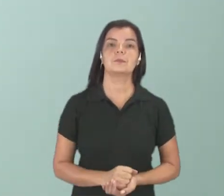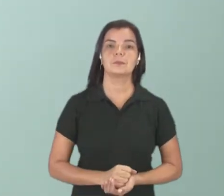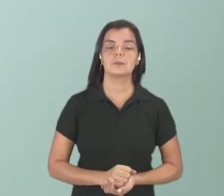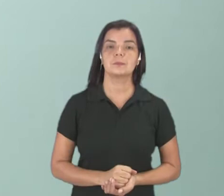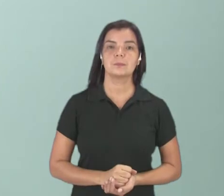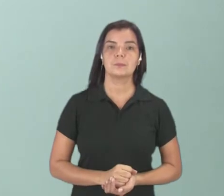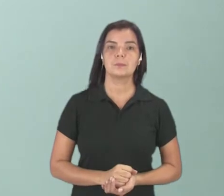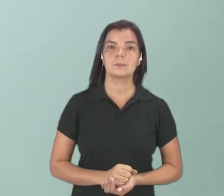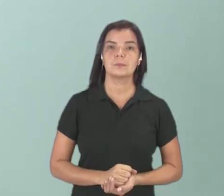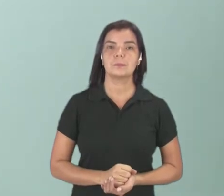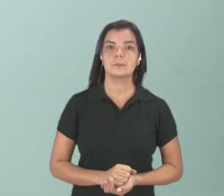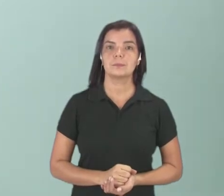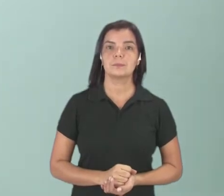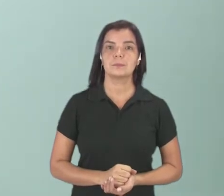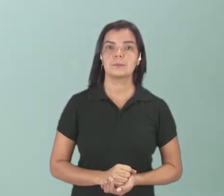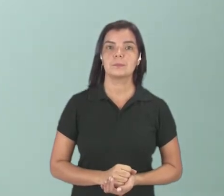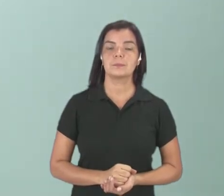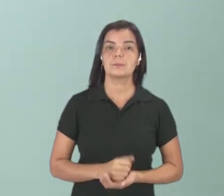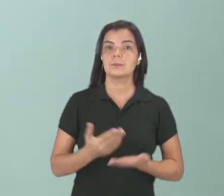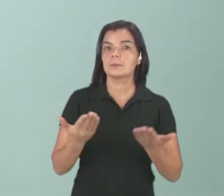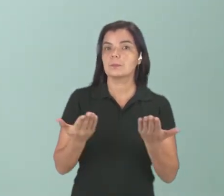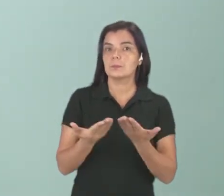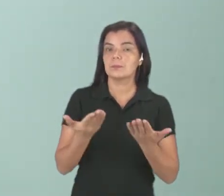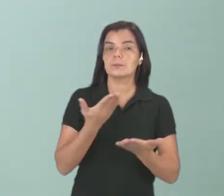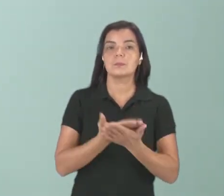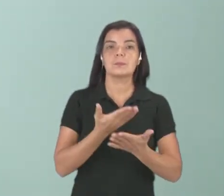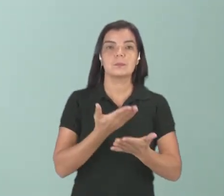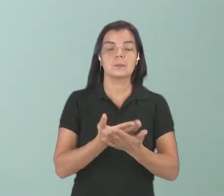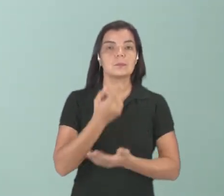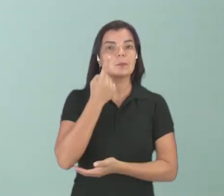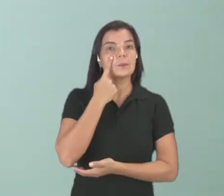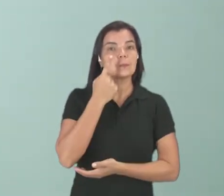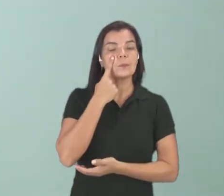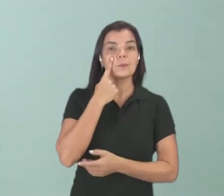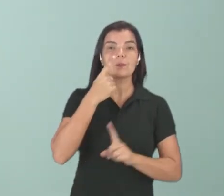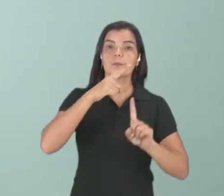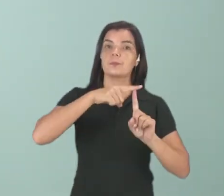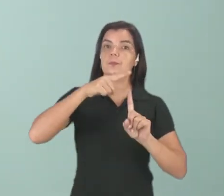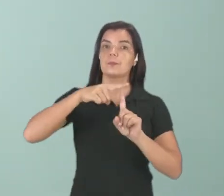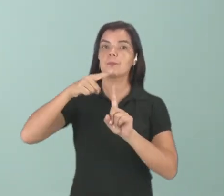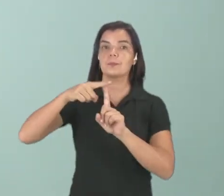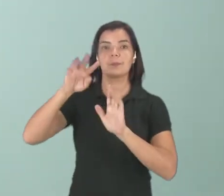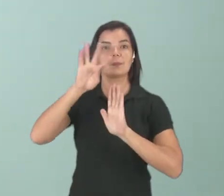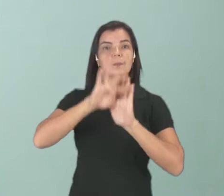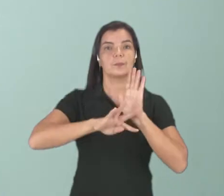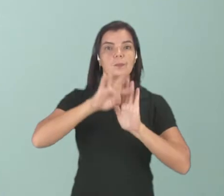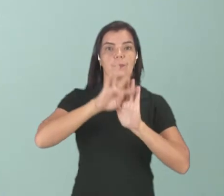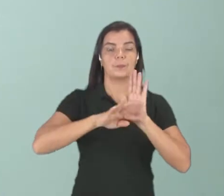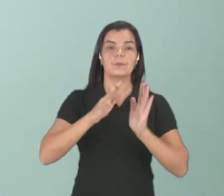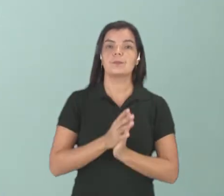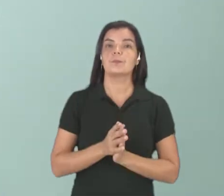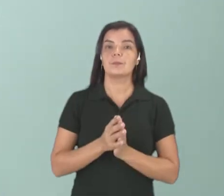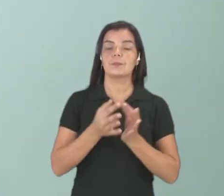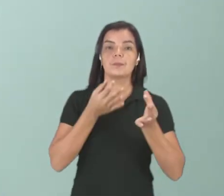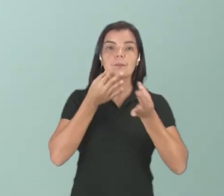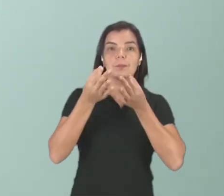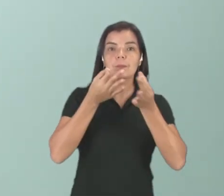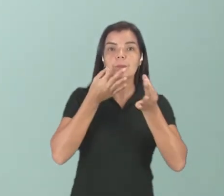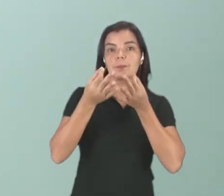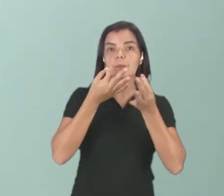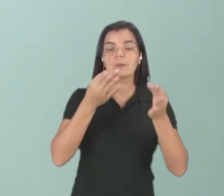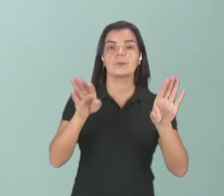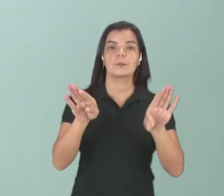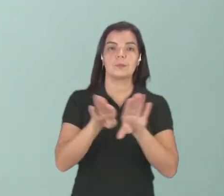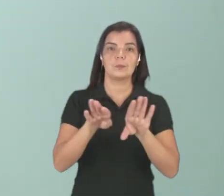¿ok? Y en la clase de hoy veremos tipologías textuales, tipo